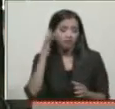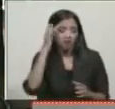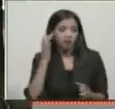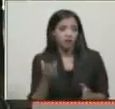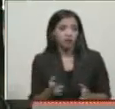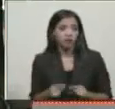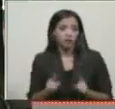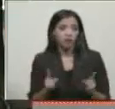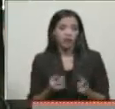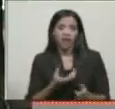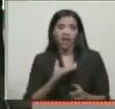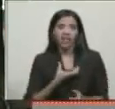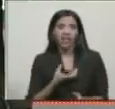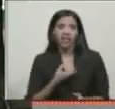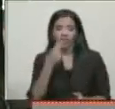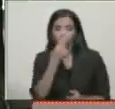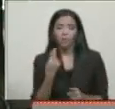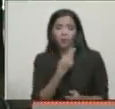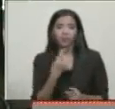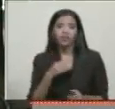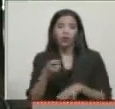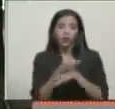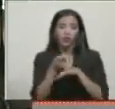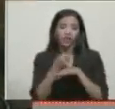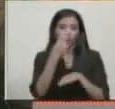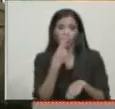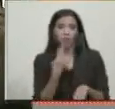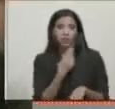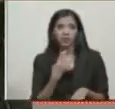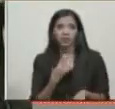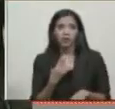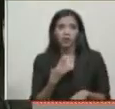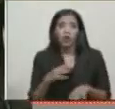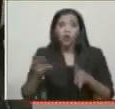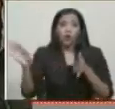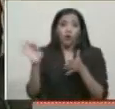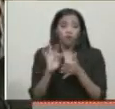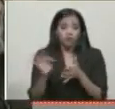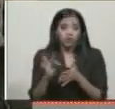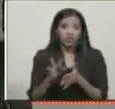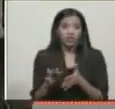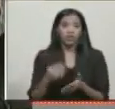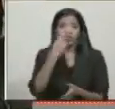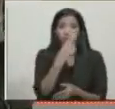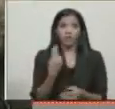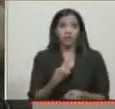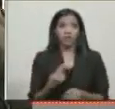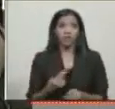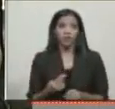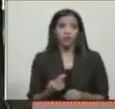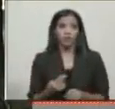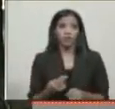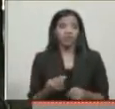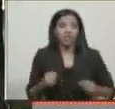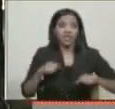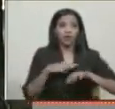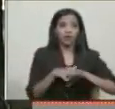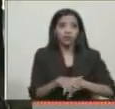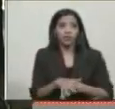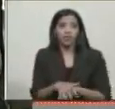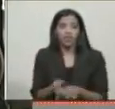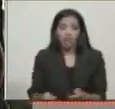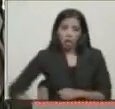Pero los alcaldes comprometidos, los gobernadores comprometidos, los funcionarios que están comprometidos, que inclusive a veces sacan plata